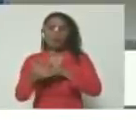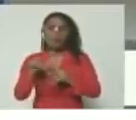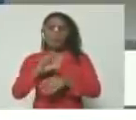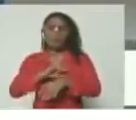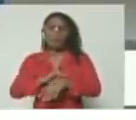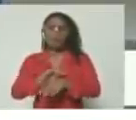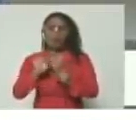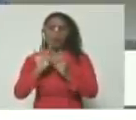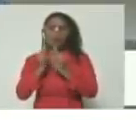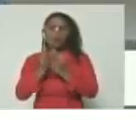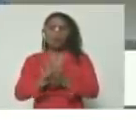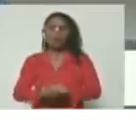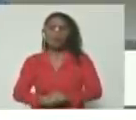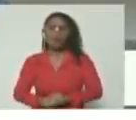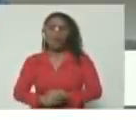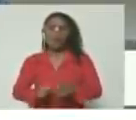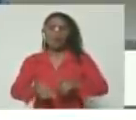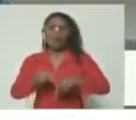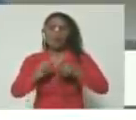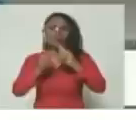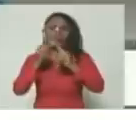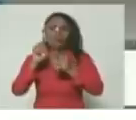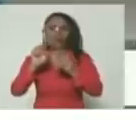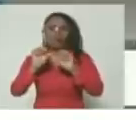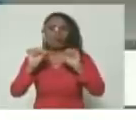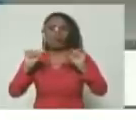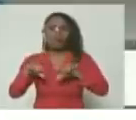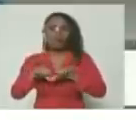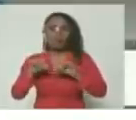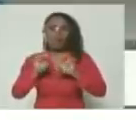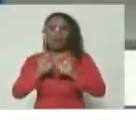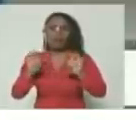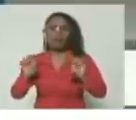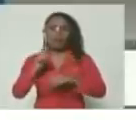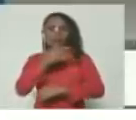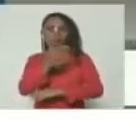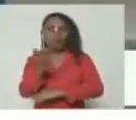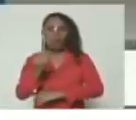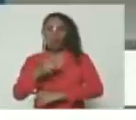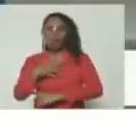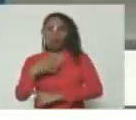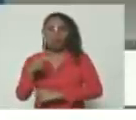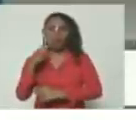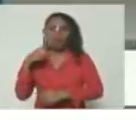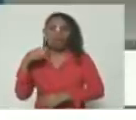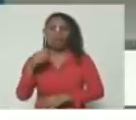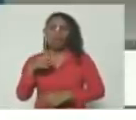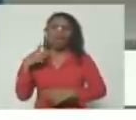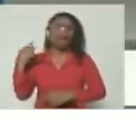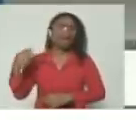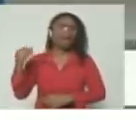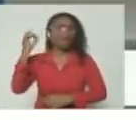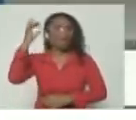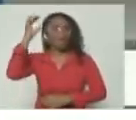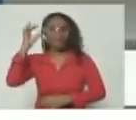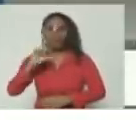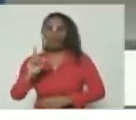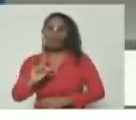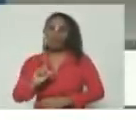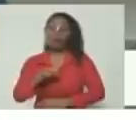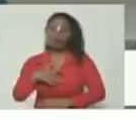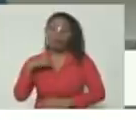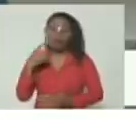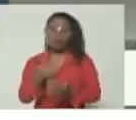de familia, construyendo un sistema de educación que ustedes no pueden negar, ni nadie puede negar, que le ha llegado